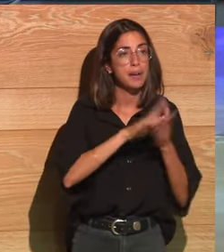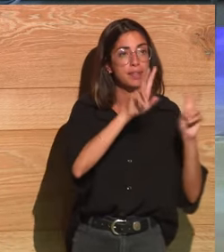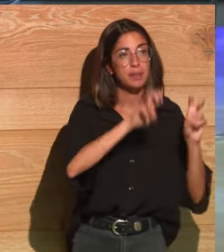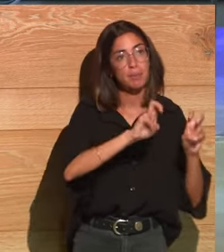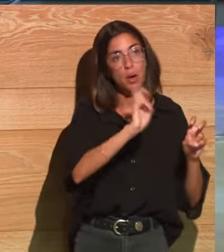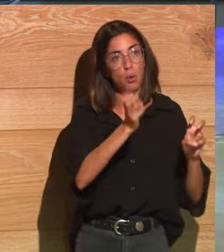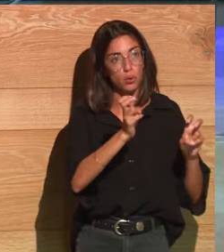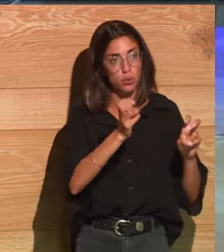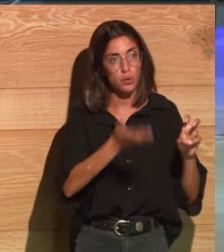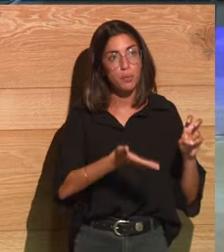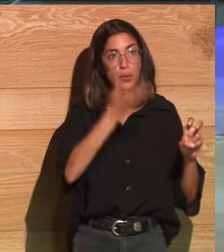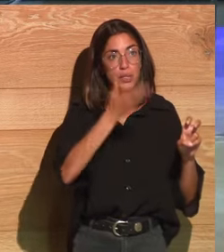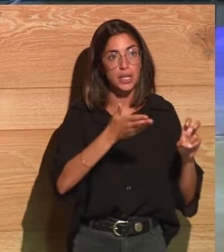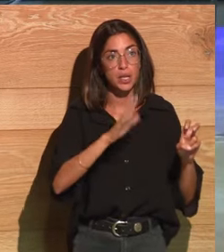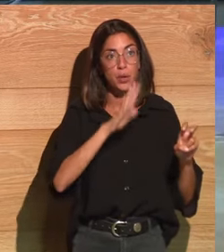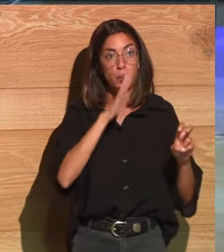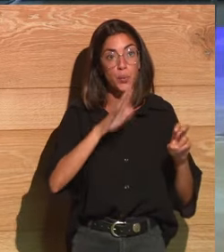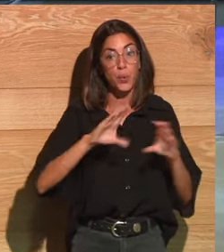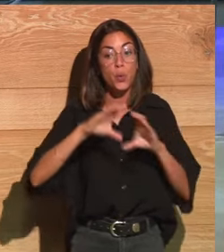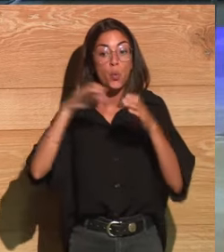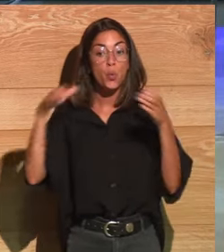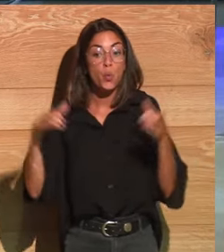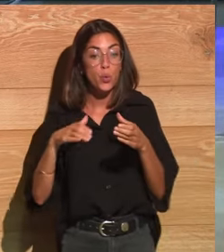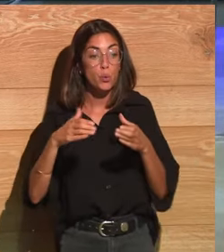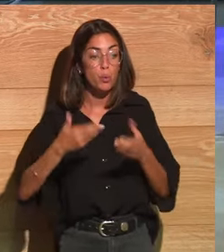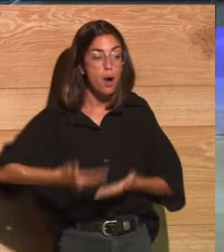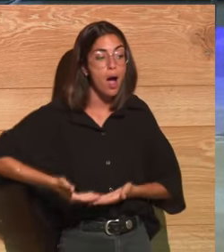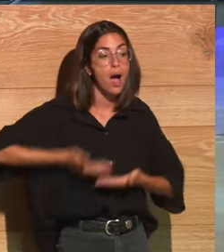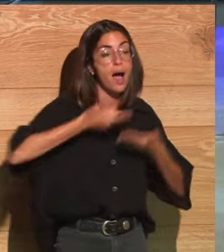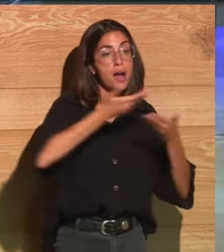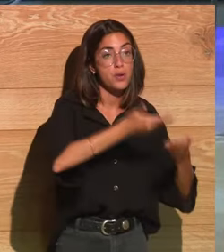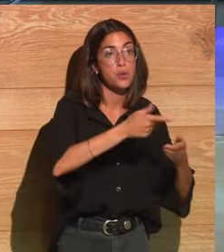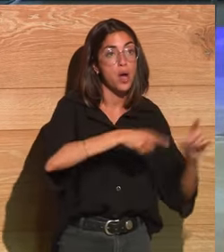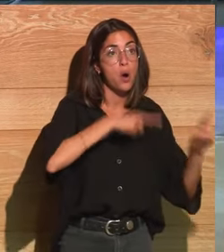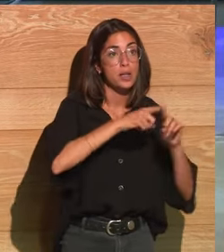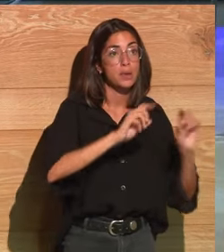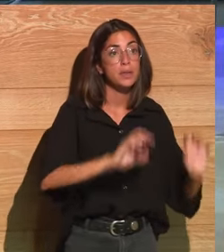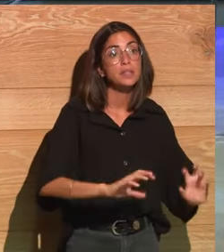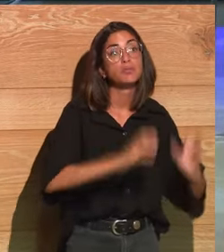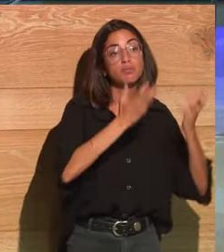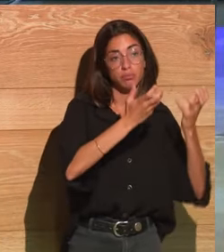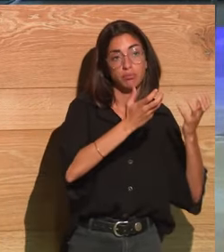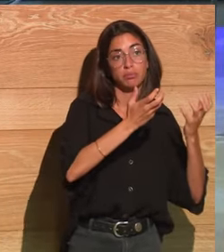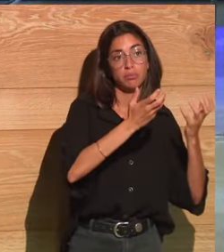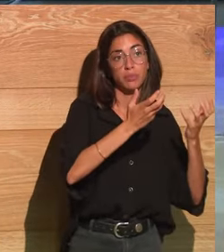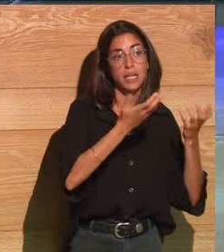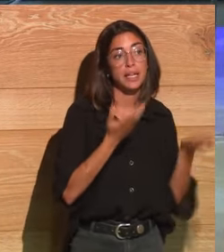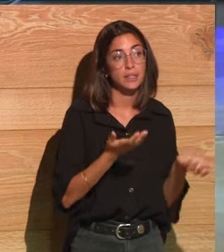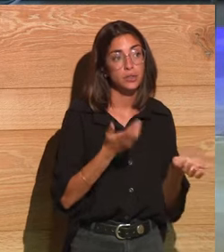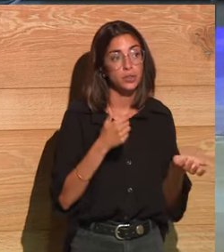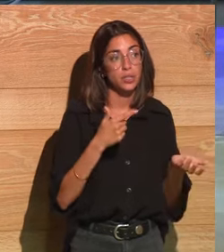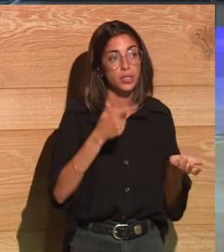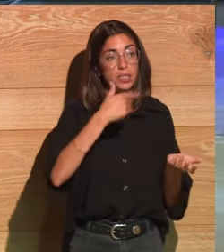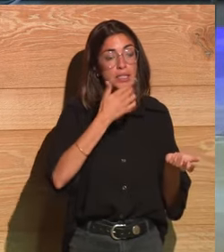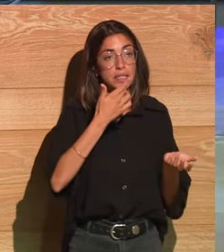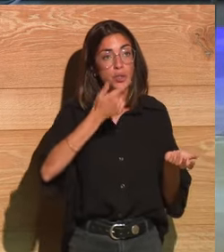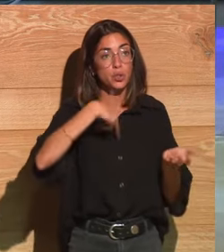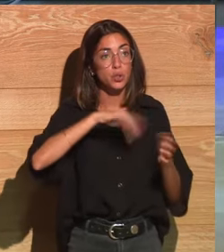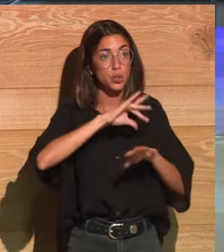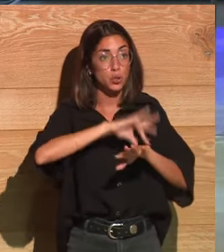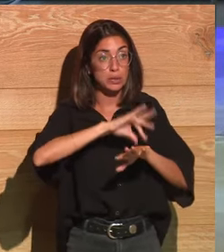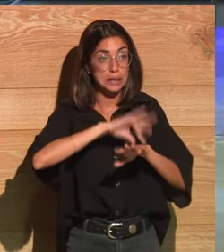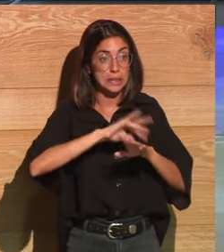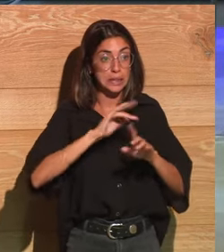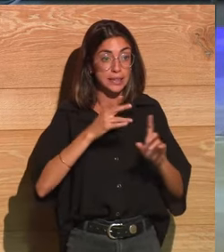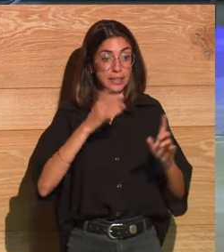es la fortaleza del grupo que le ha proporcionado la ayuda para poder sobrevivir. Entonces, cuando vemos signos de patologías, de nuevo, lo mismo que te